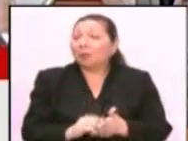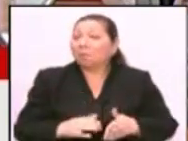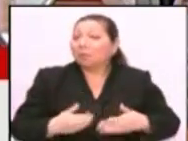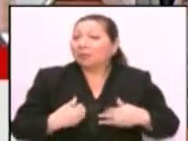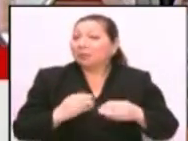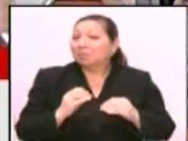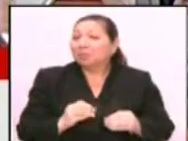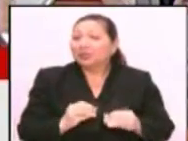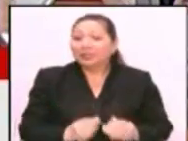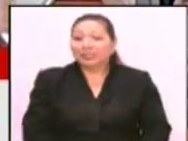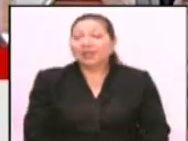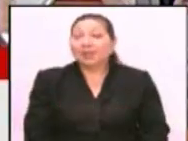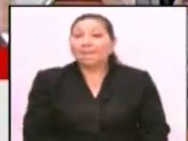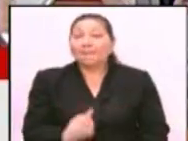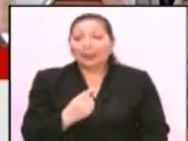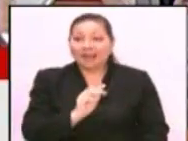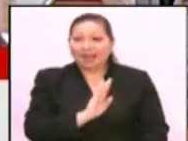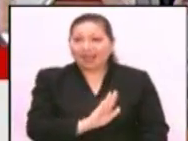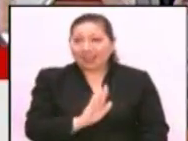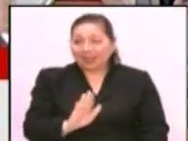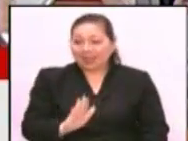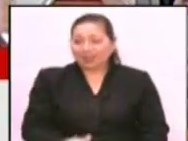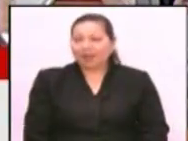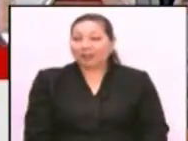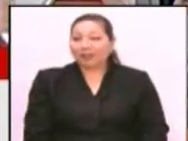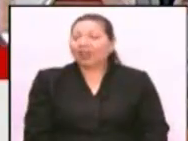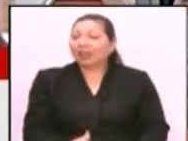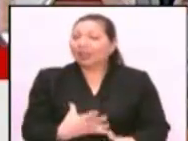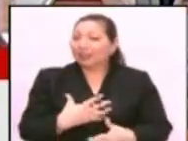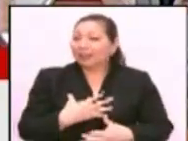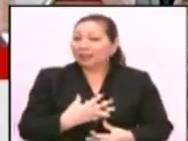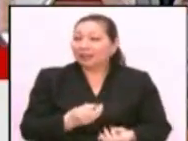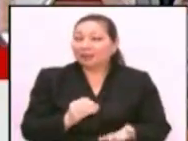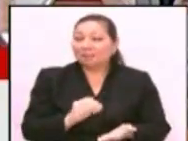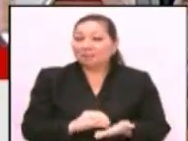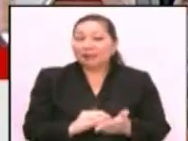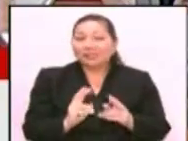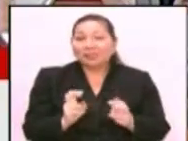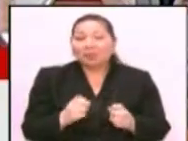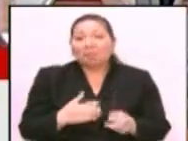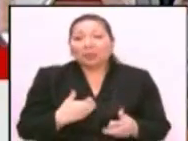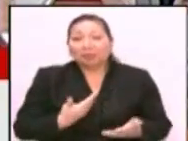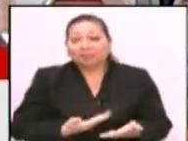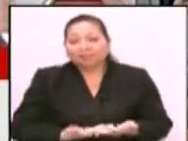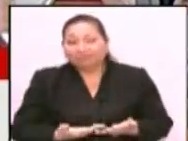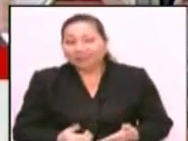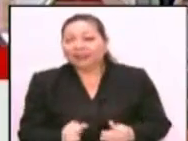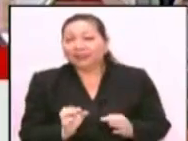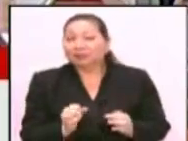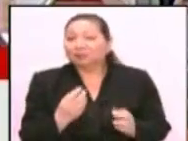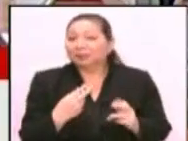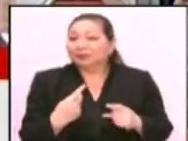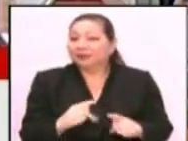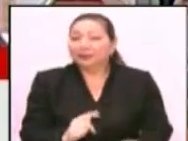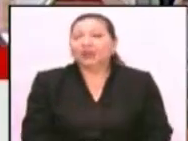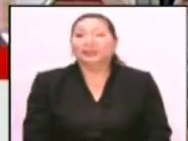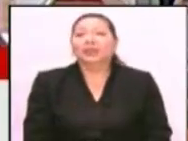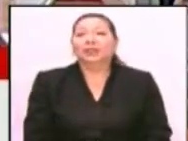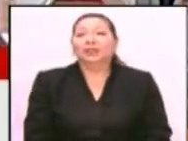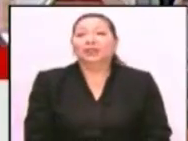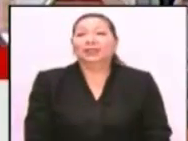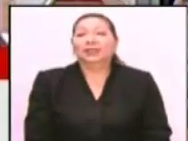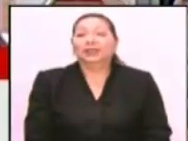al menos una cuenta para ellos, hubiésemos querido que tenga la mayor, es más, que él pueda disponer, si se ha permitido, es más, le hemos